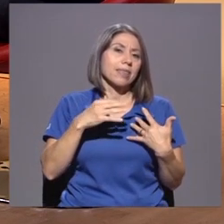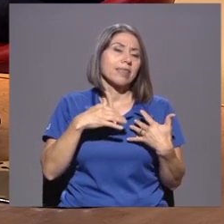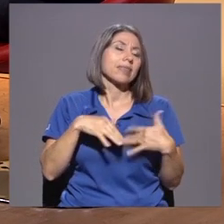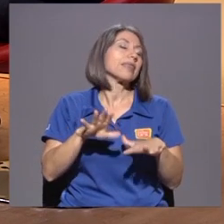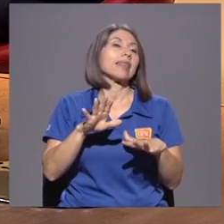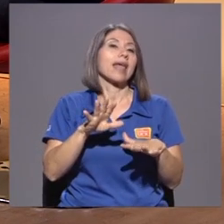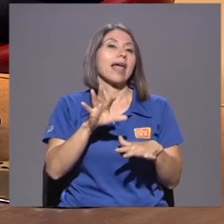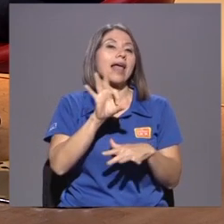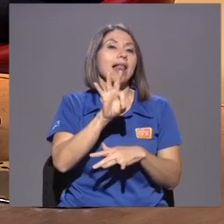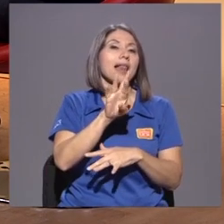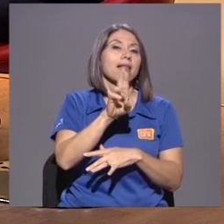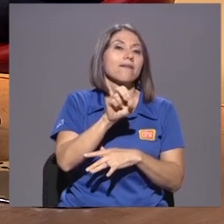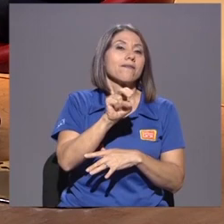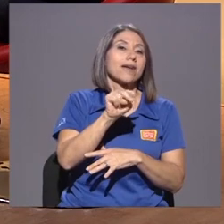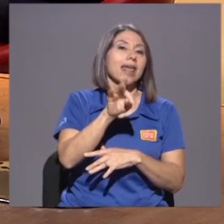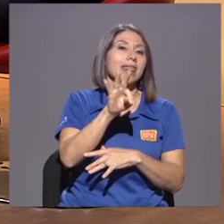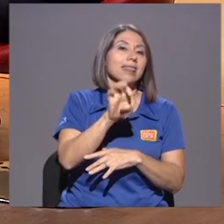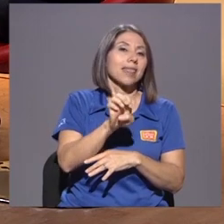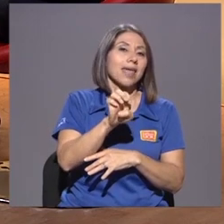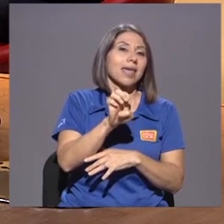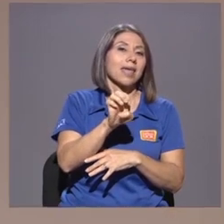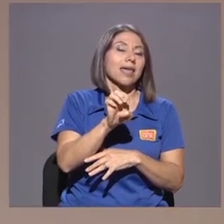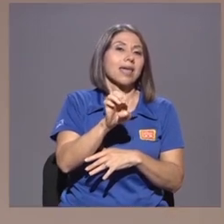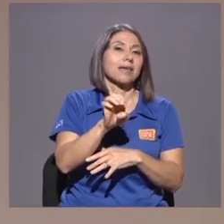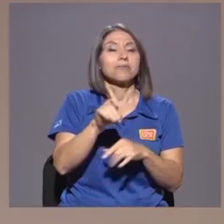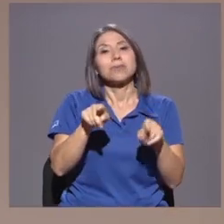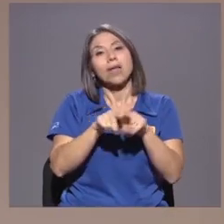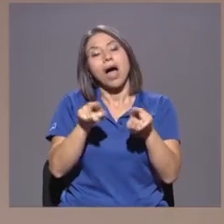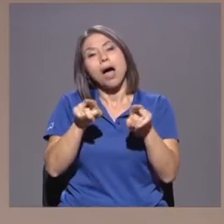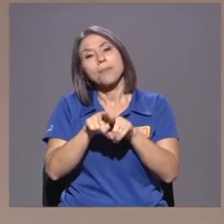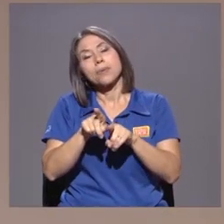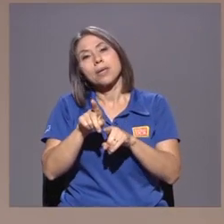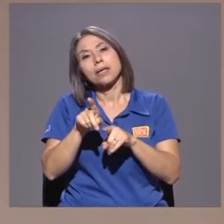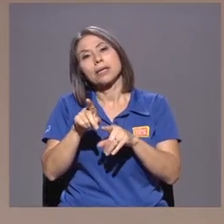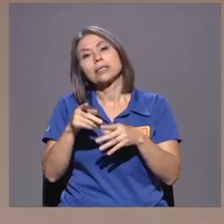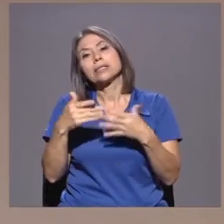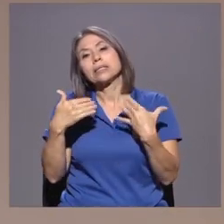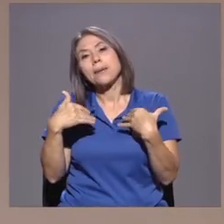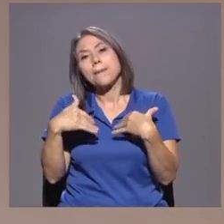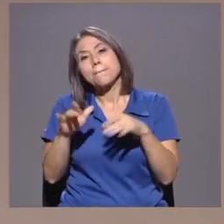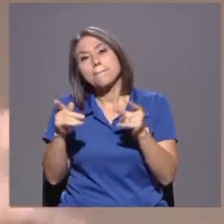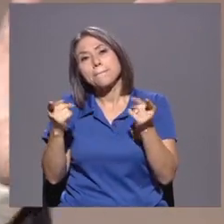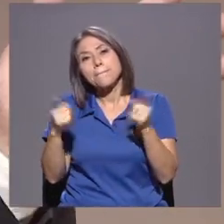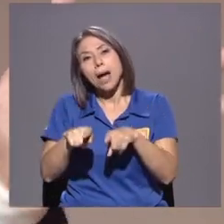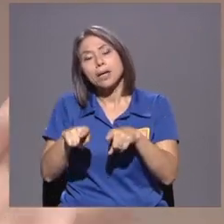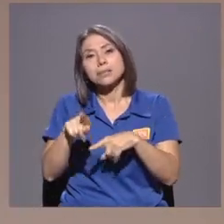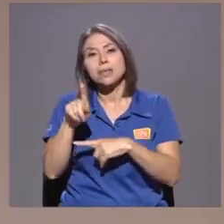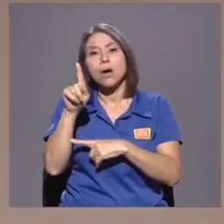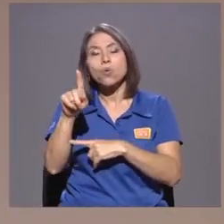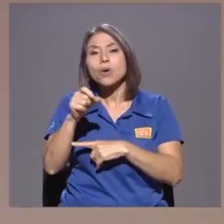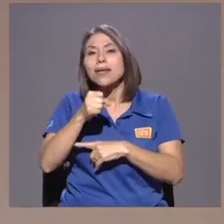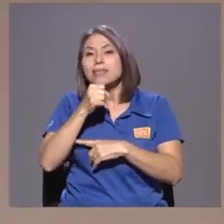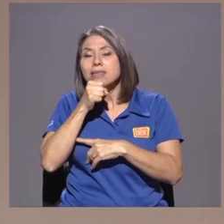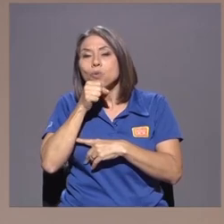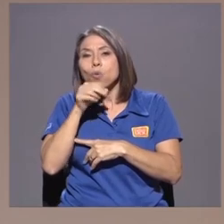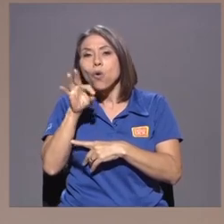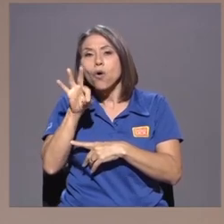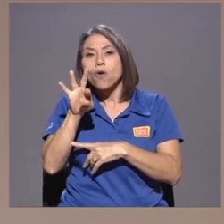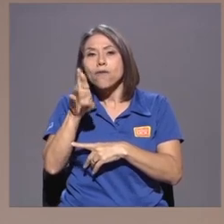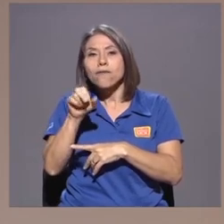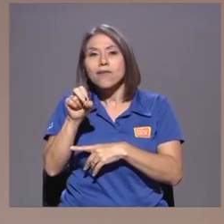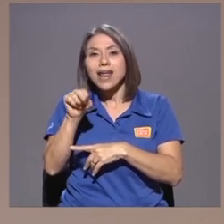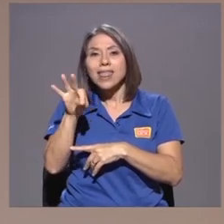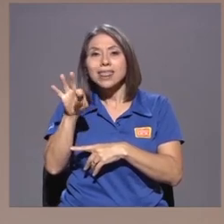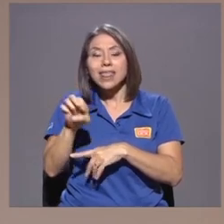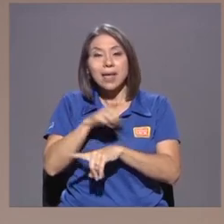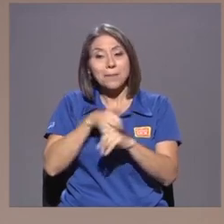friend a un antiguo frente pues él el grupo que está detrás es más de más de